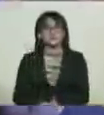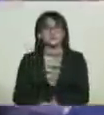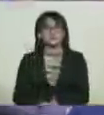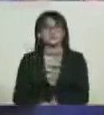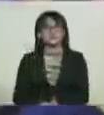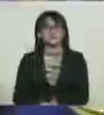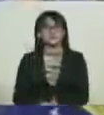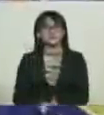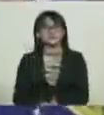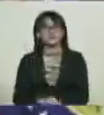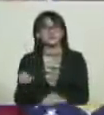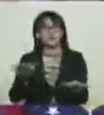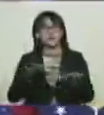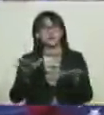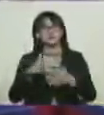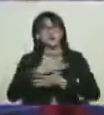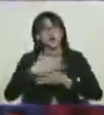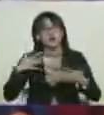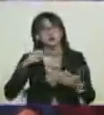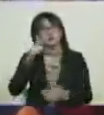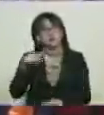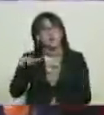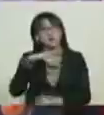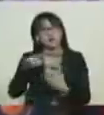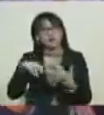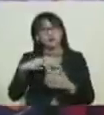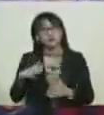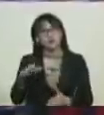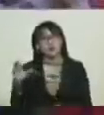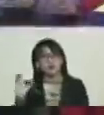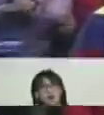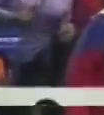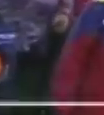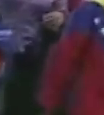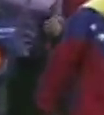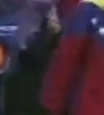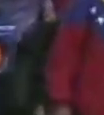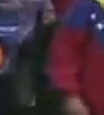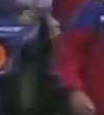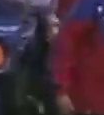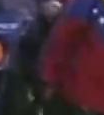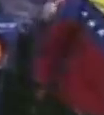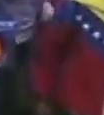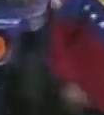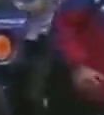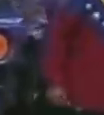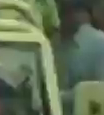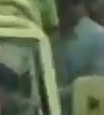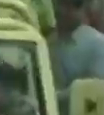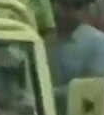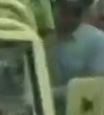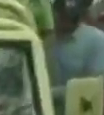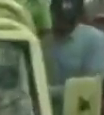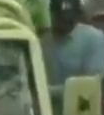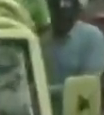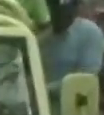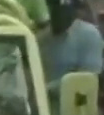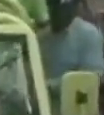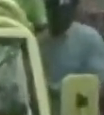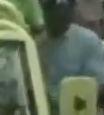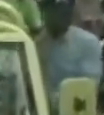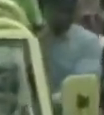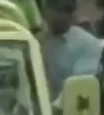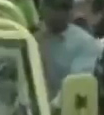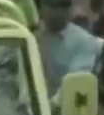Esa es la gran movilización del pueblo revolucionario en la ciudad de Caracas. Nosotros vamos a seguir conversando con esta juventud que también ha